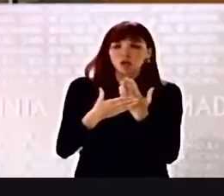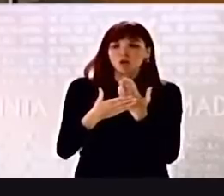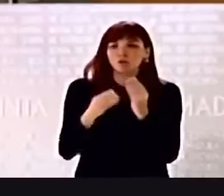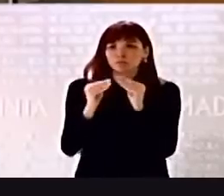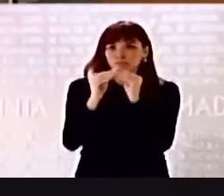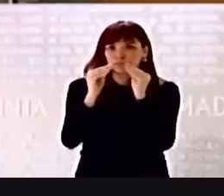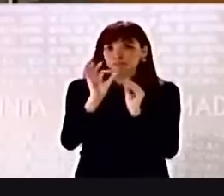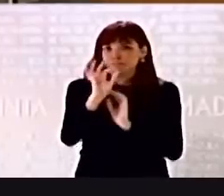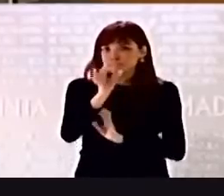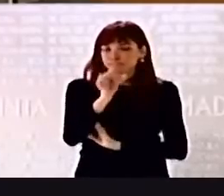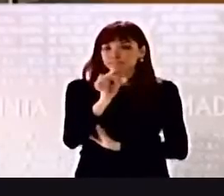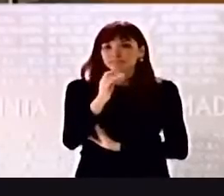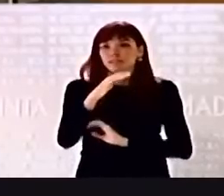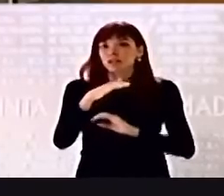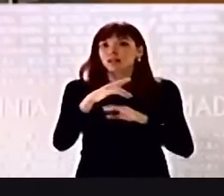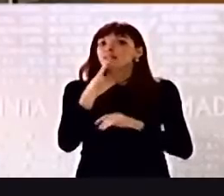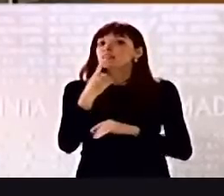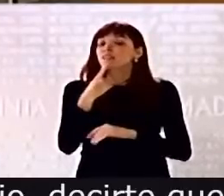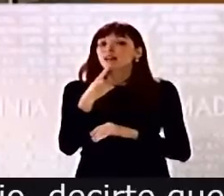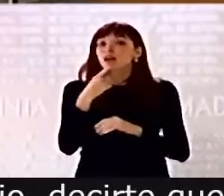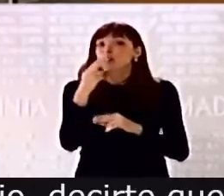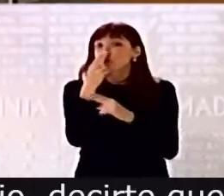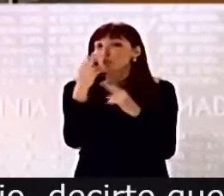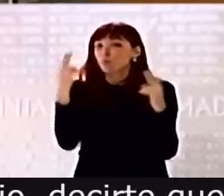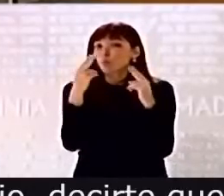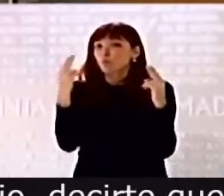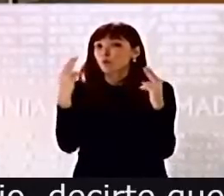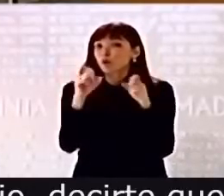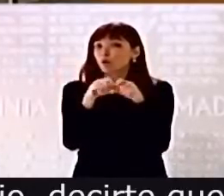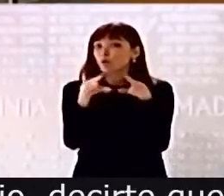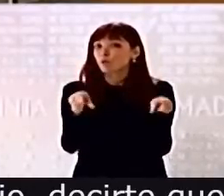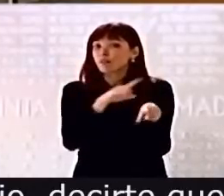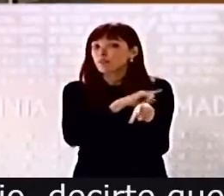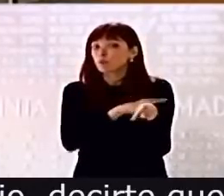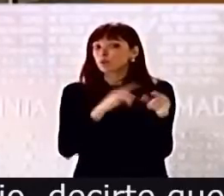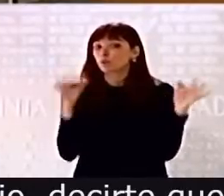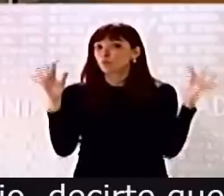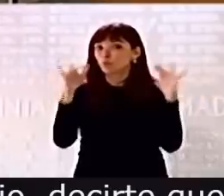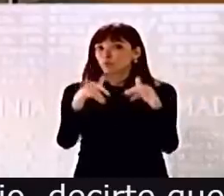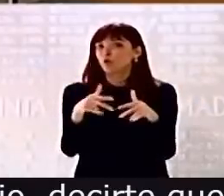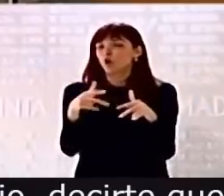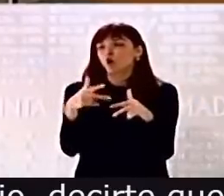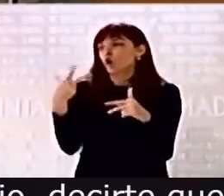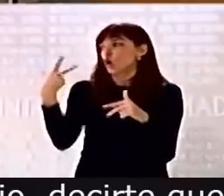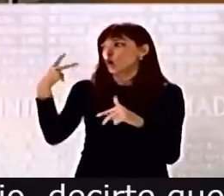decirte que no está permitido la asistencia de público a los eventos deportivos.